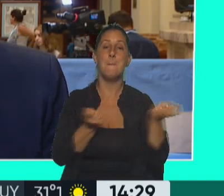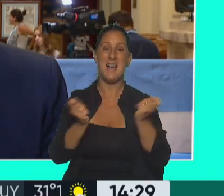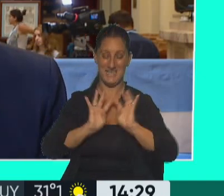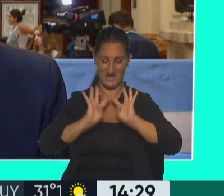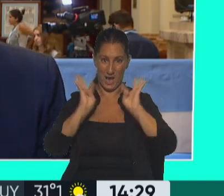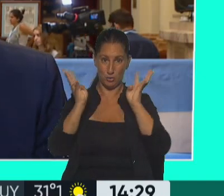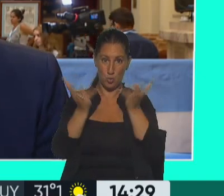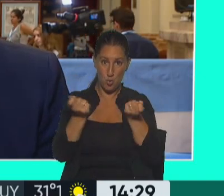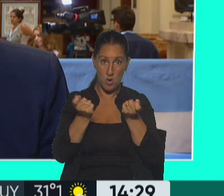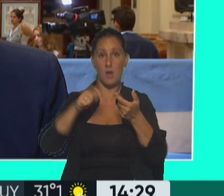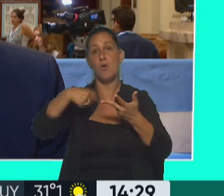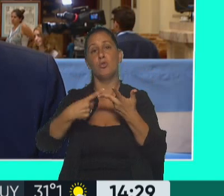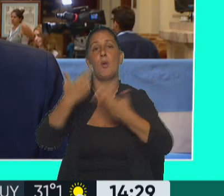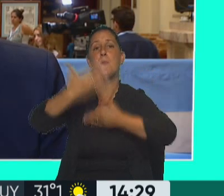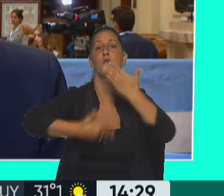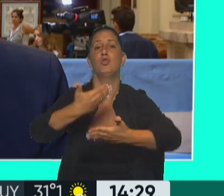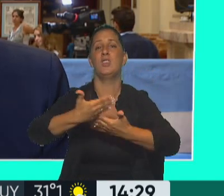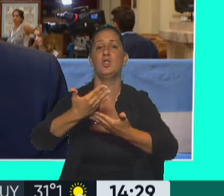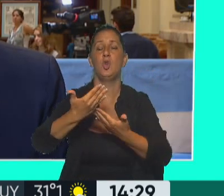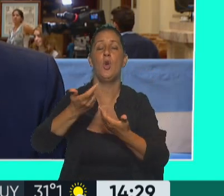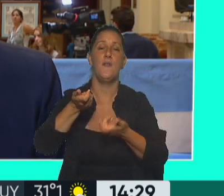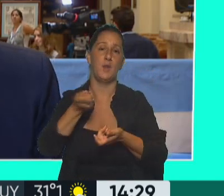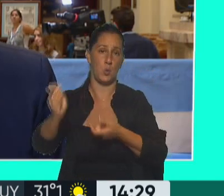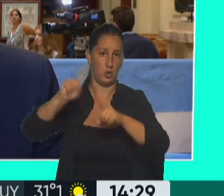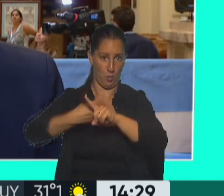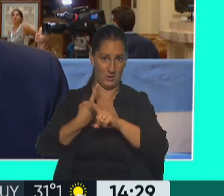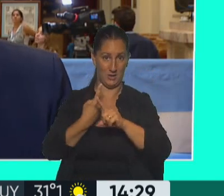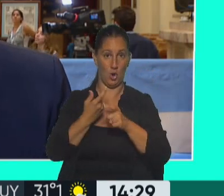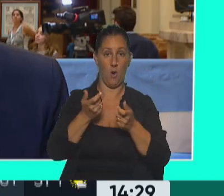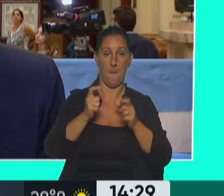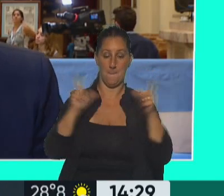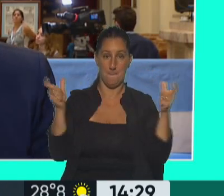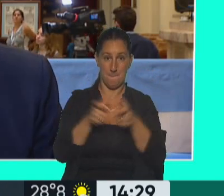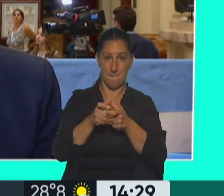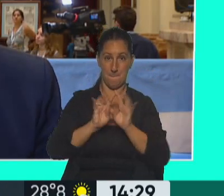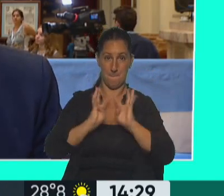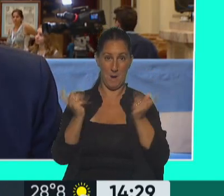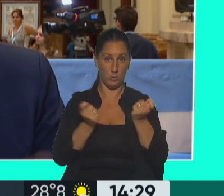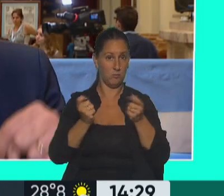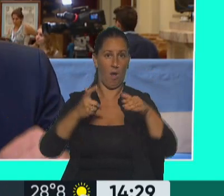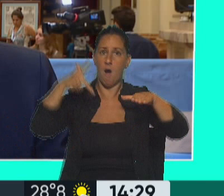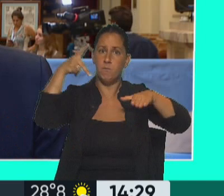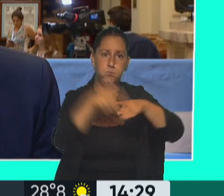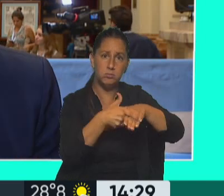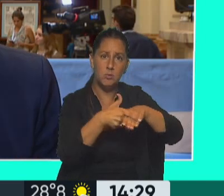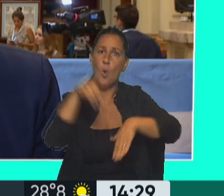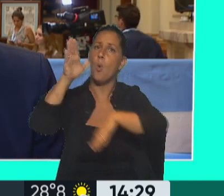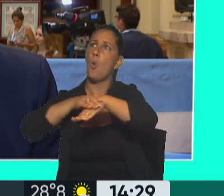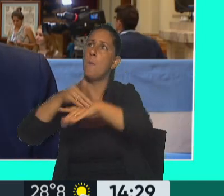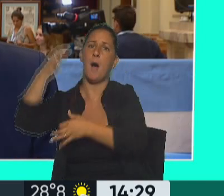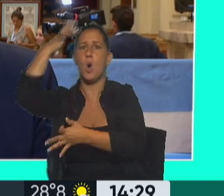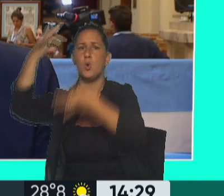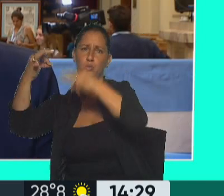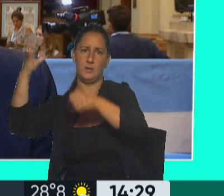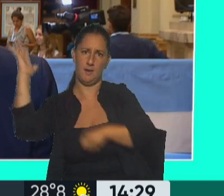el otro es el proceso de juicio político. El Consejo de la Magistratura fue paralizado hace casi un año atrás por esta Corte Suprema. Y